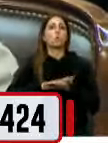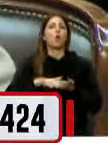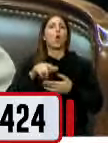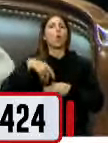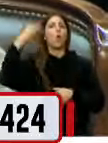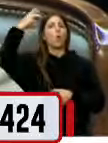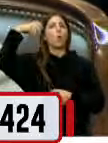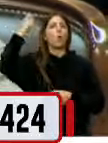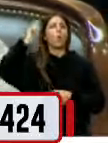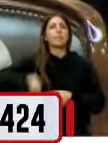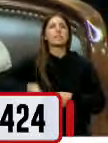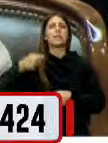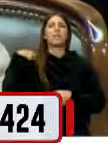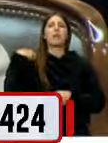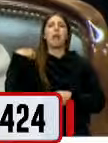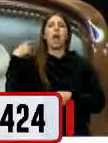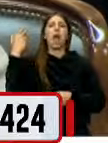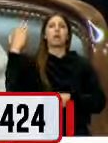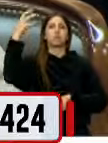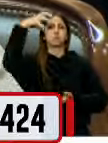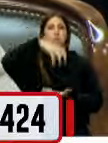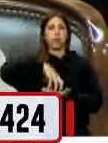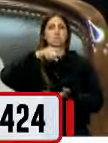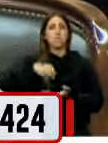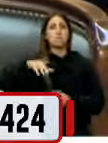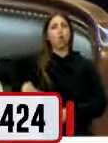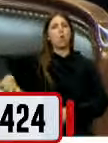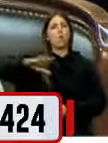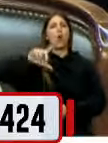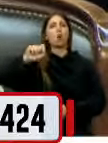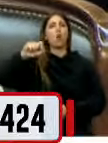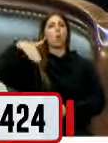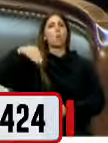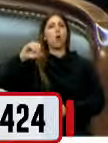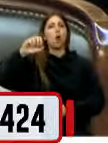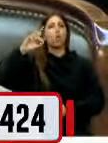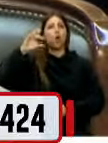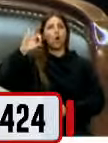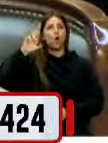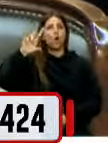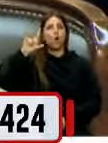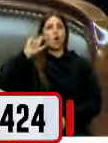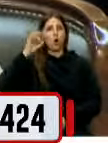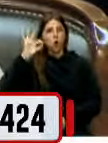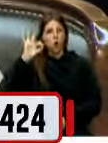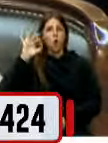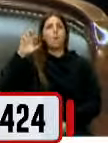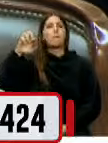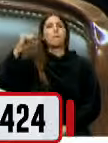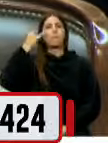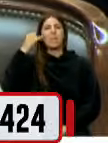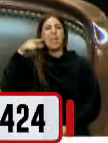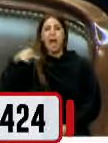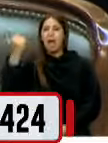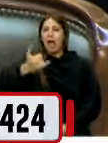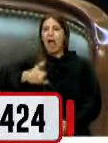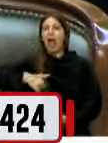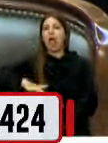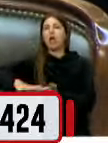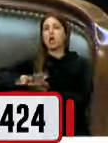los votitos que tienen ahí los diputados, que concilian, se olvidan de los trabajadores, pero a la hora de ir a buscar los